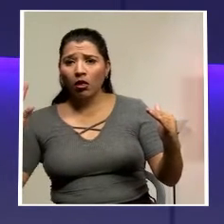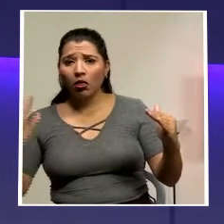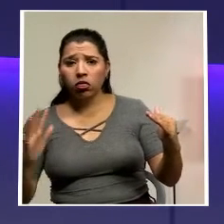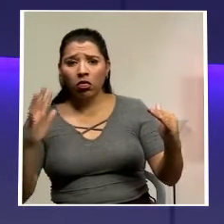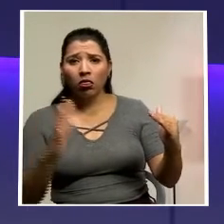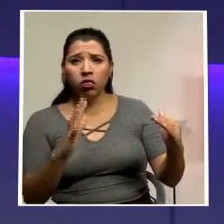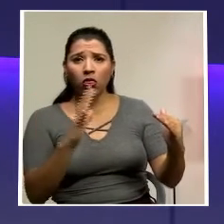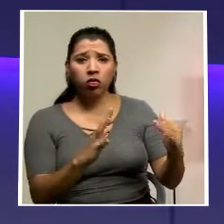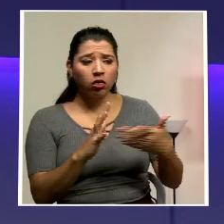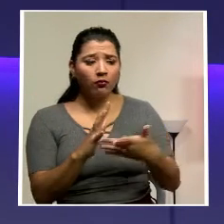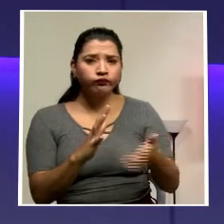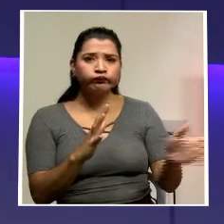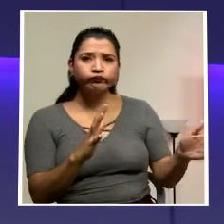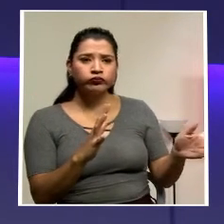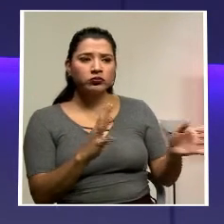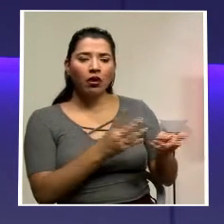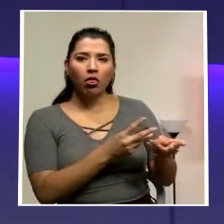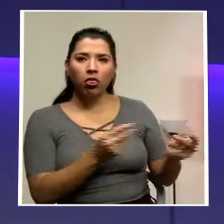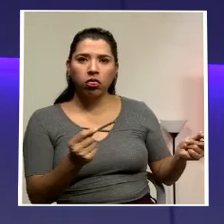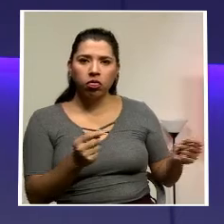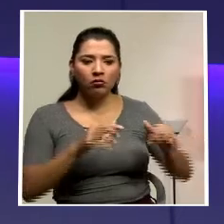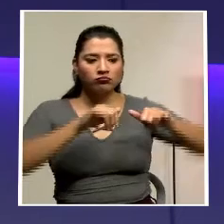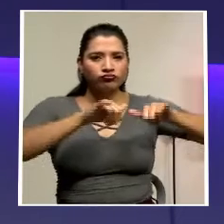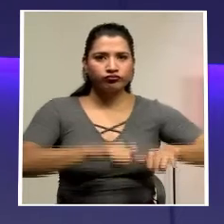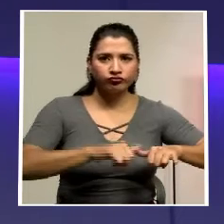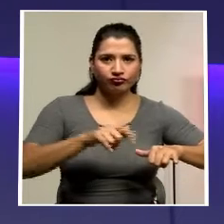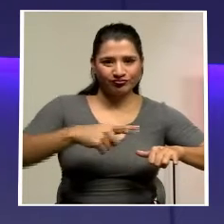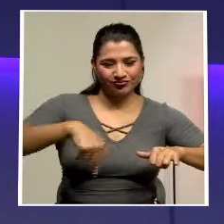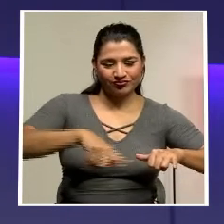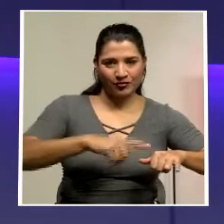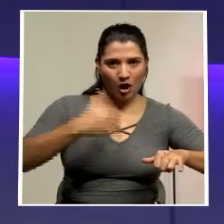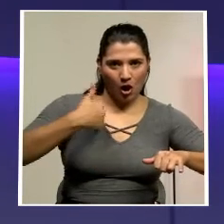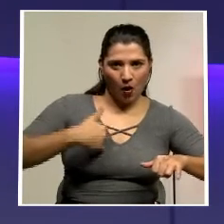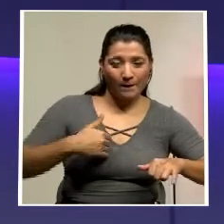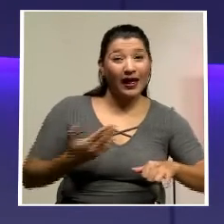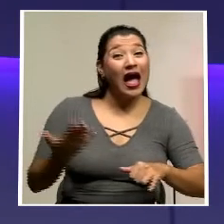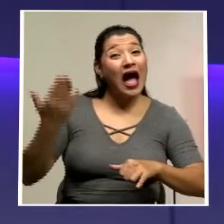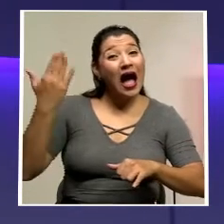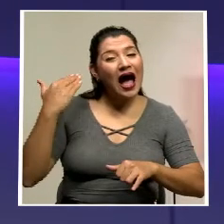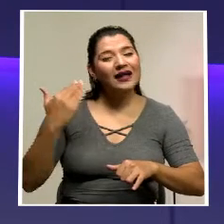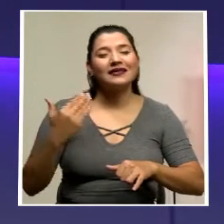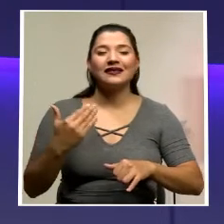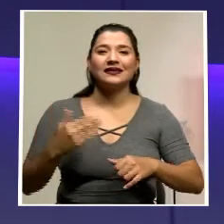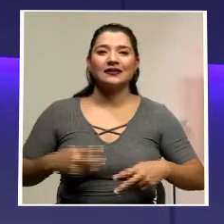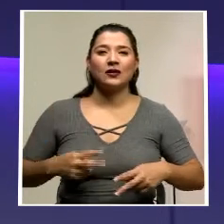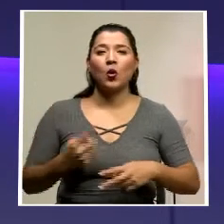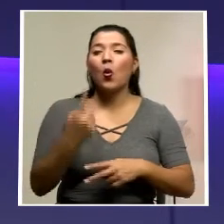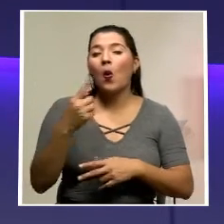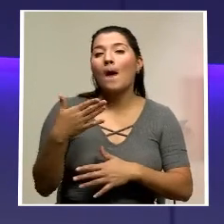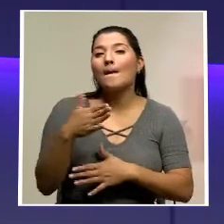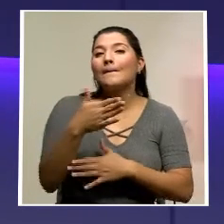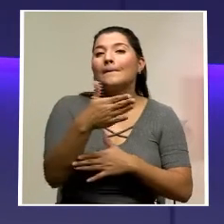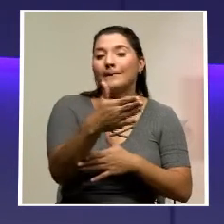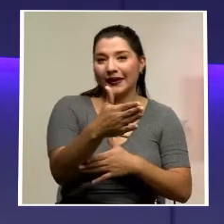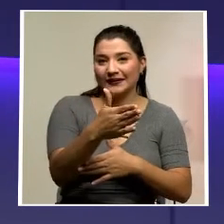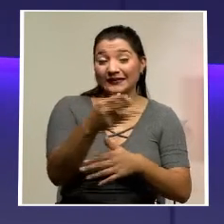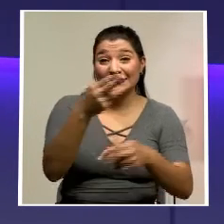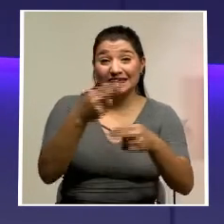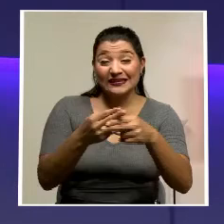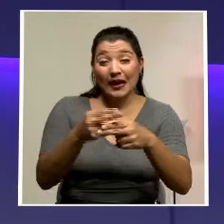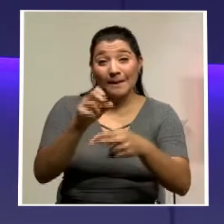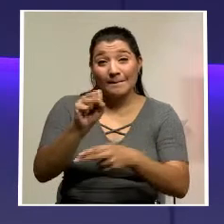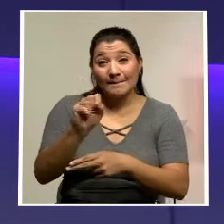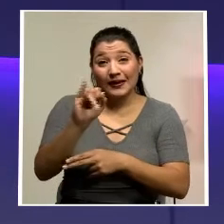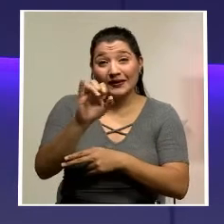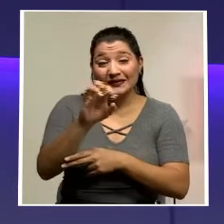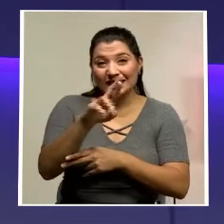Rica existía un extraño tipo de pez de la familia de los pristiformes, el pez sierra de